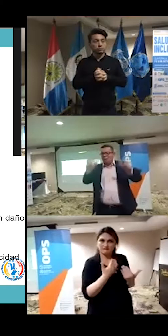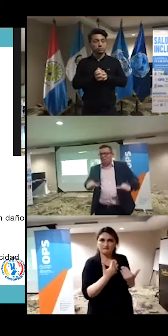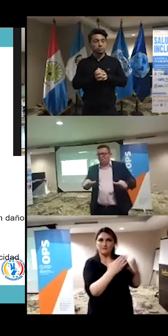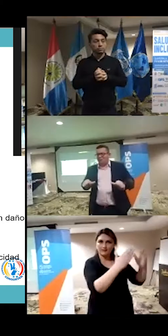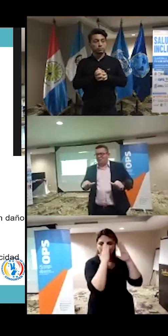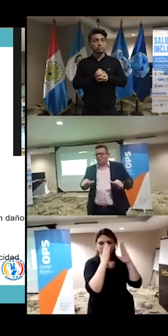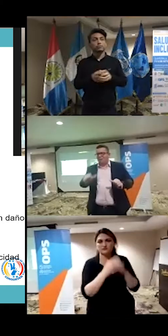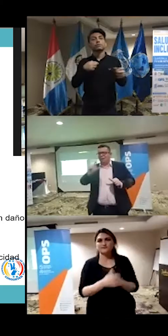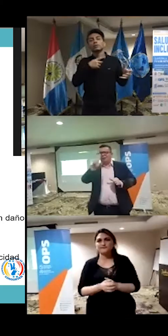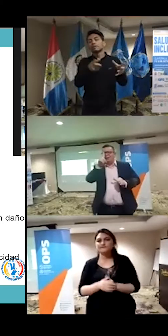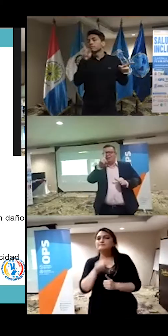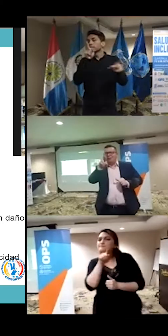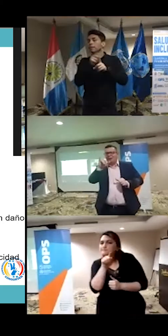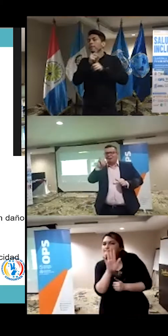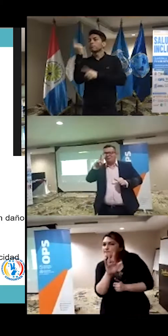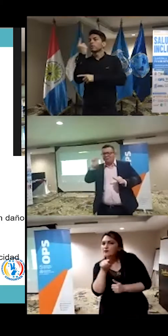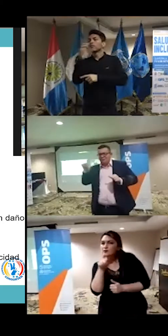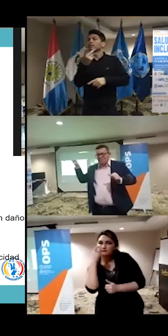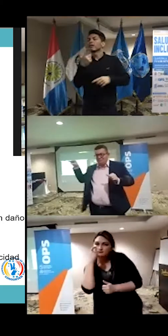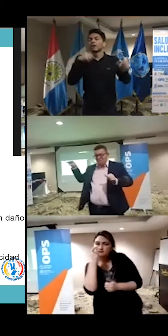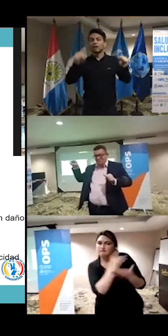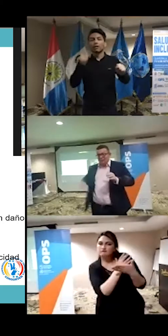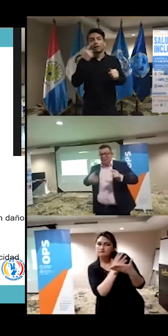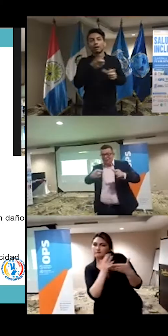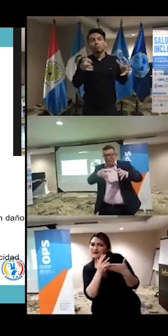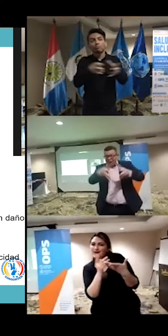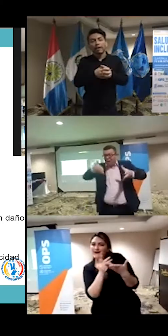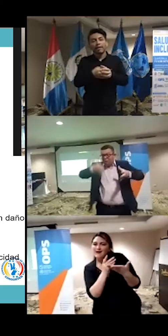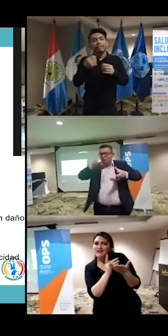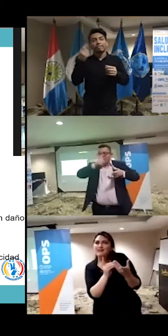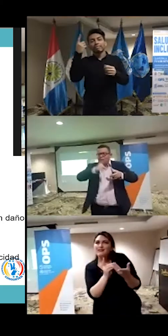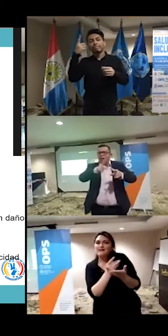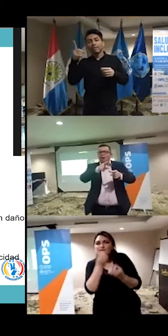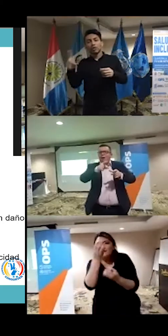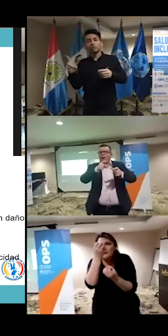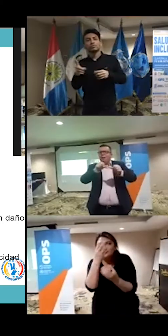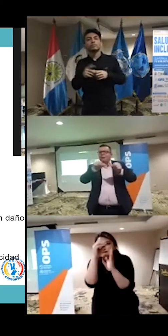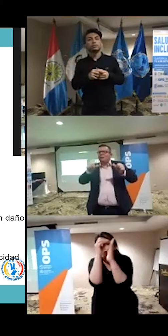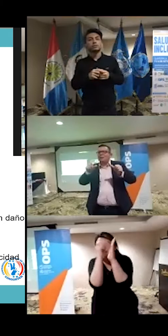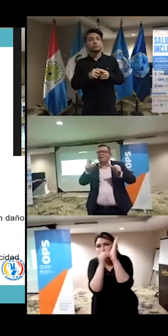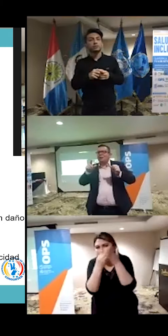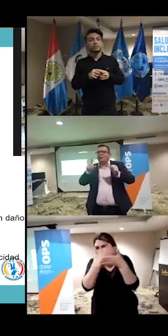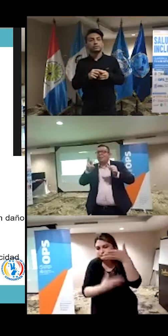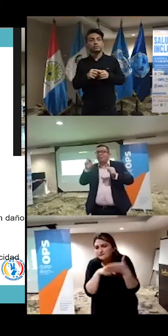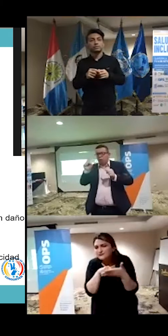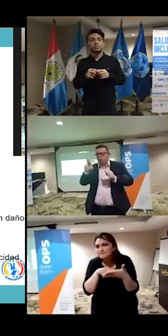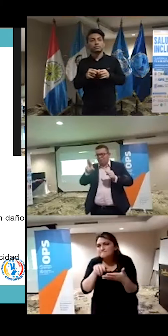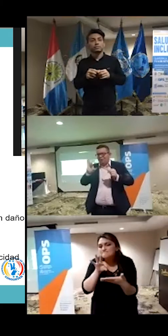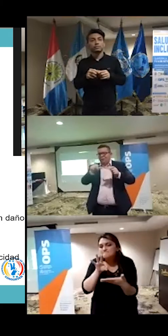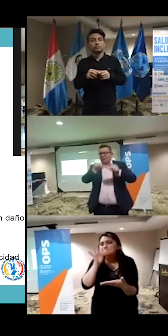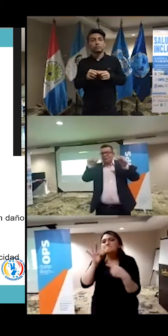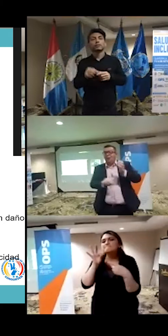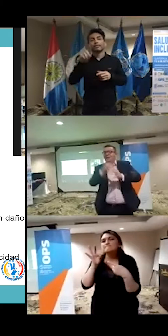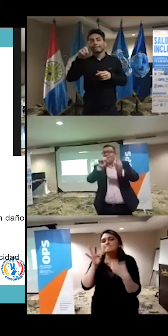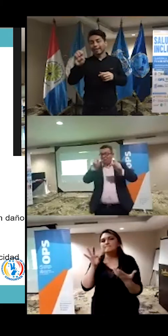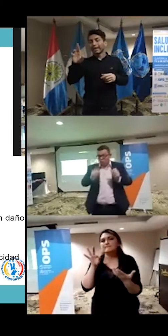Uno de los elementos también importantes que permite la desagregación de datos es justamente generar la